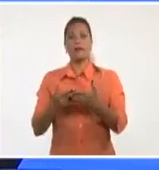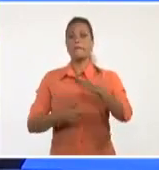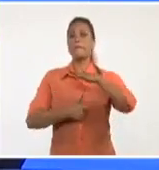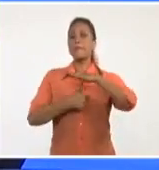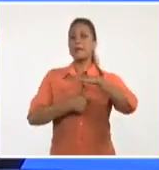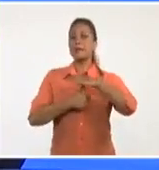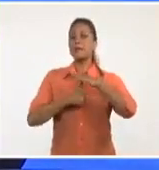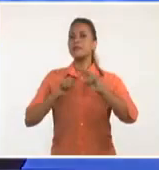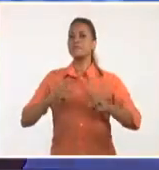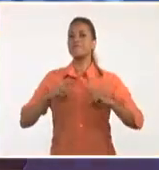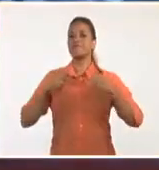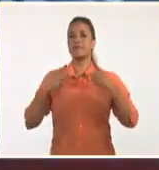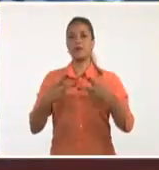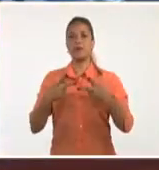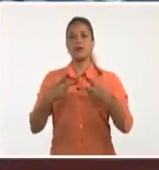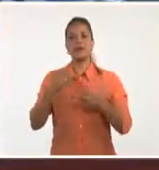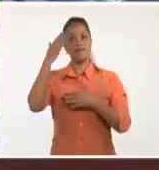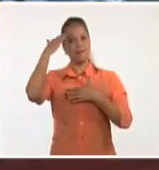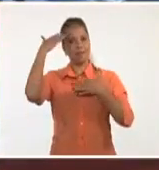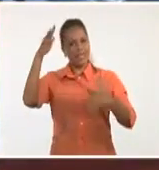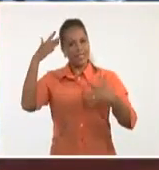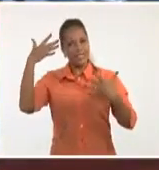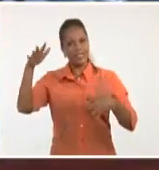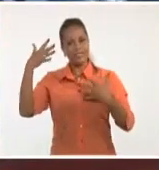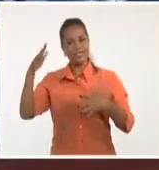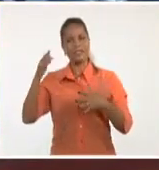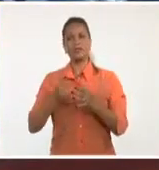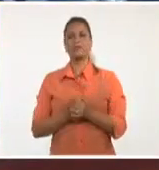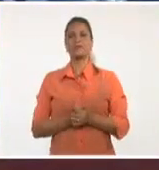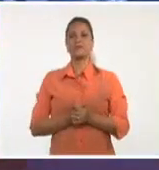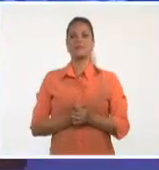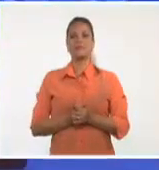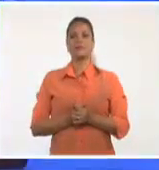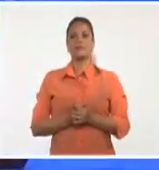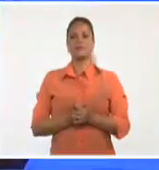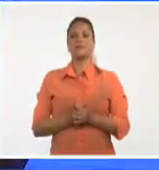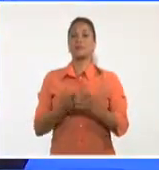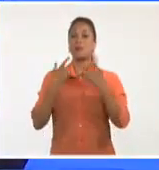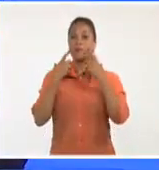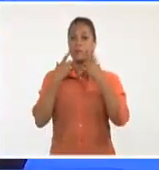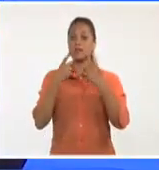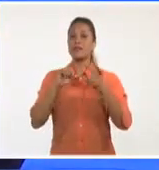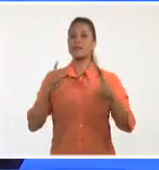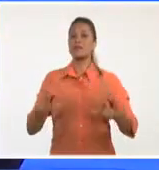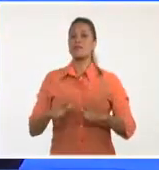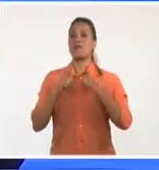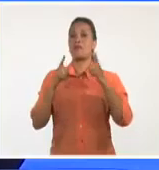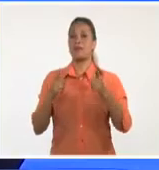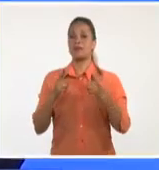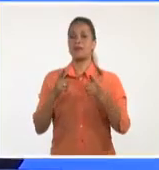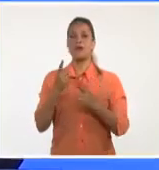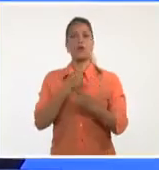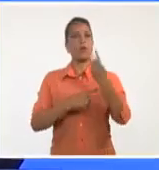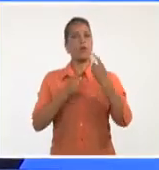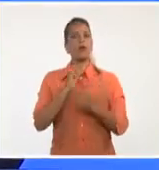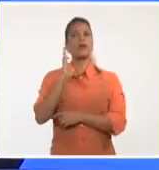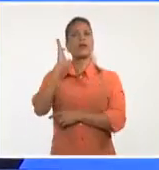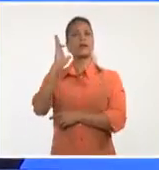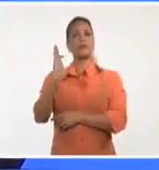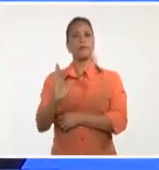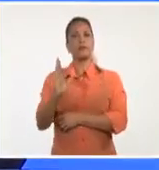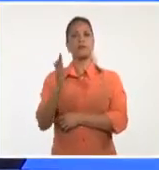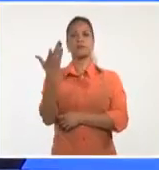vez más nuestras felicitaciones con motivo de tan significativa conmemoración, como expresión del respeto y el afecto